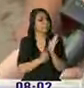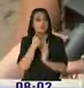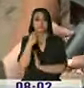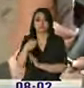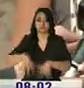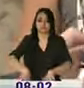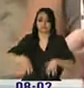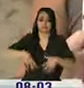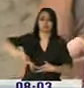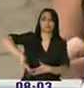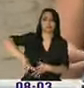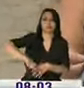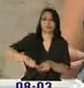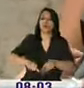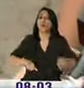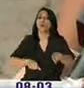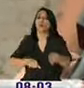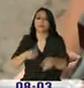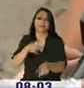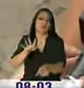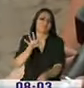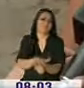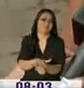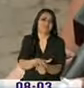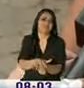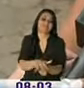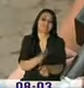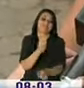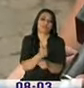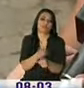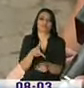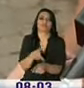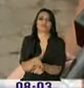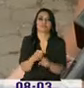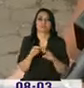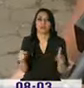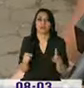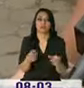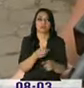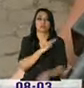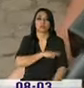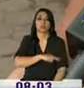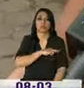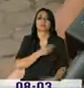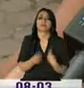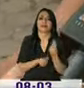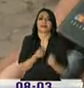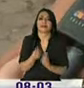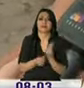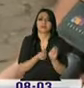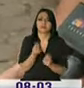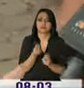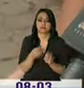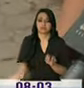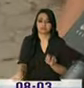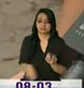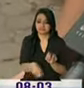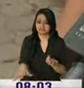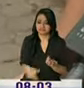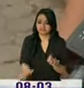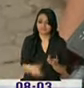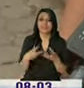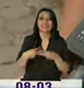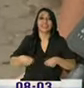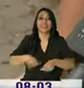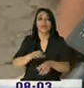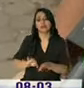Aquí igual es otra rejilla, pero ya está tapada. Entonces, llegan los del municipio y lo único que hacen es sacarlo un poco de tierra y dejan así y